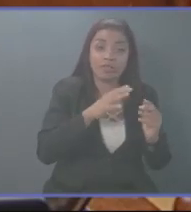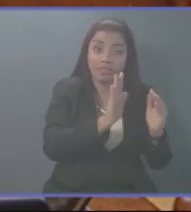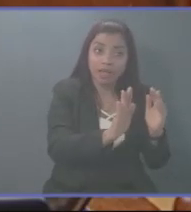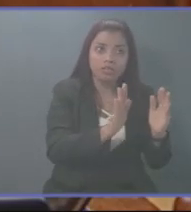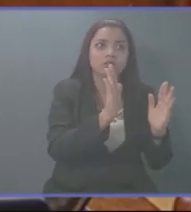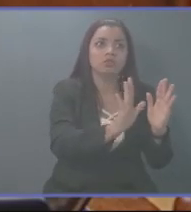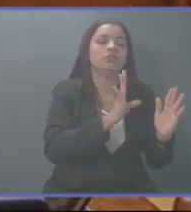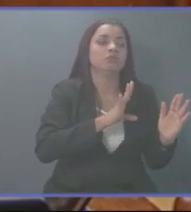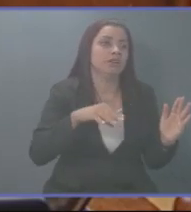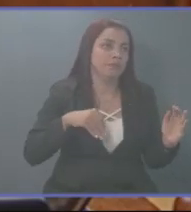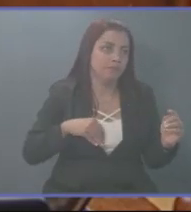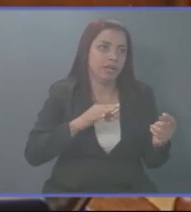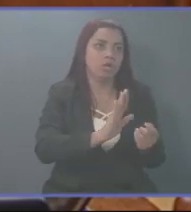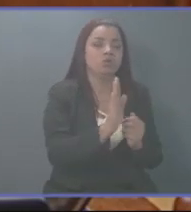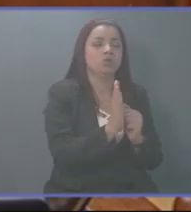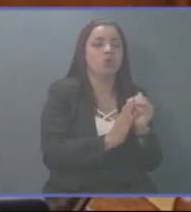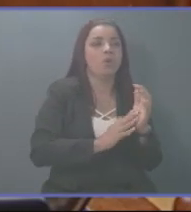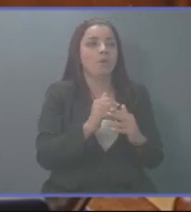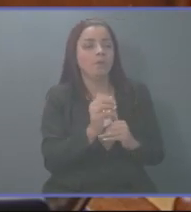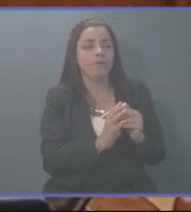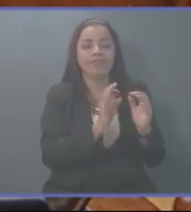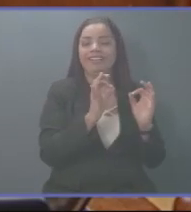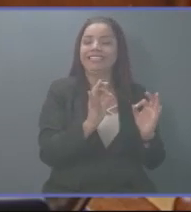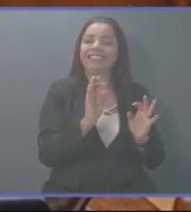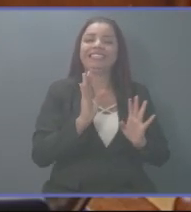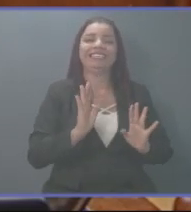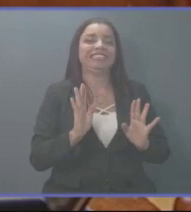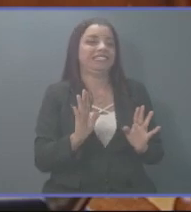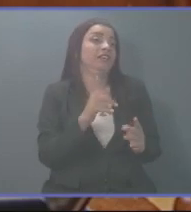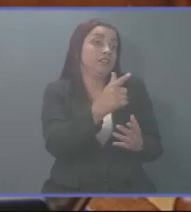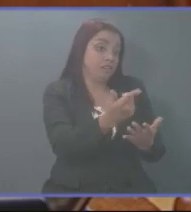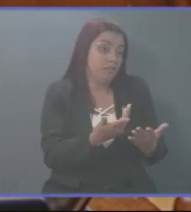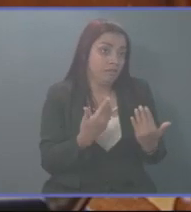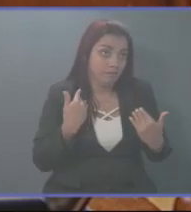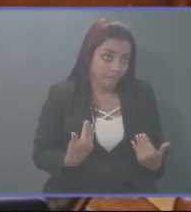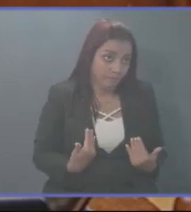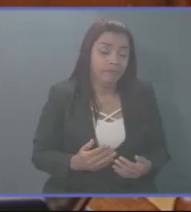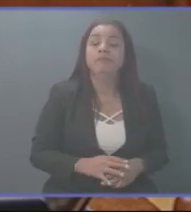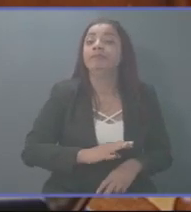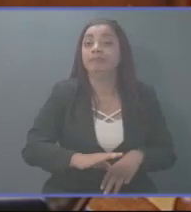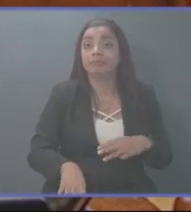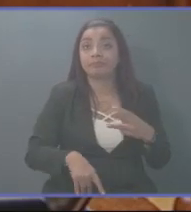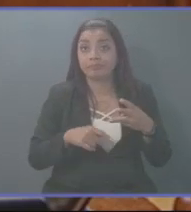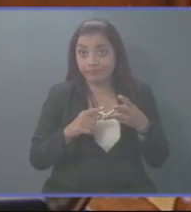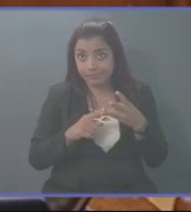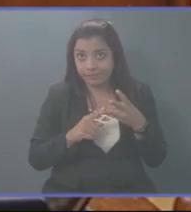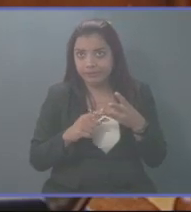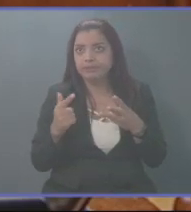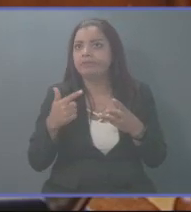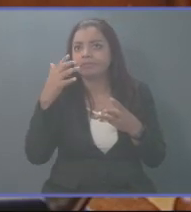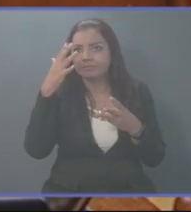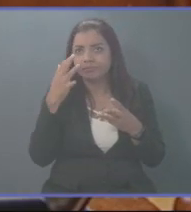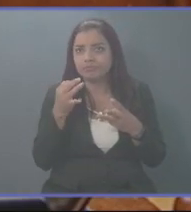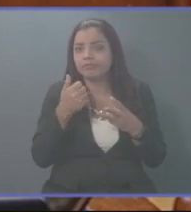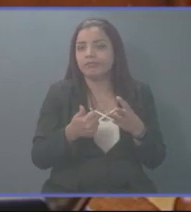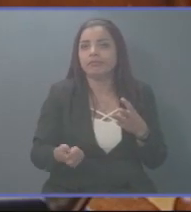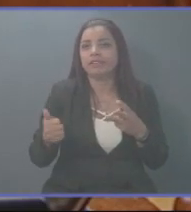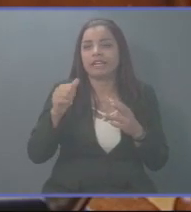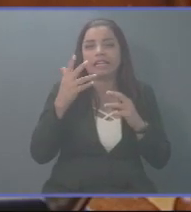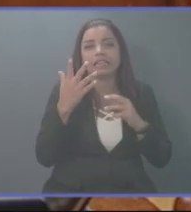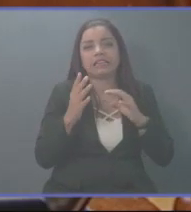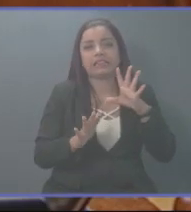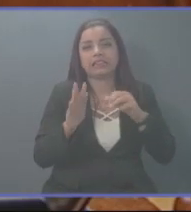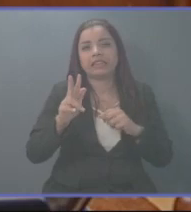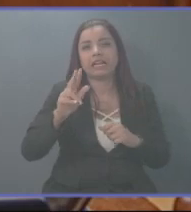su comunidad y sus derechos fundamentales. Tercero, que la sentencia emitida con fecha 13 de julio